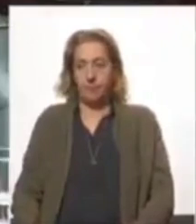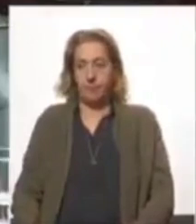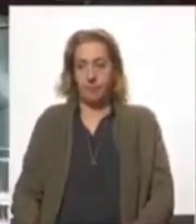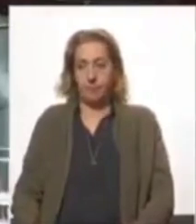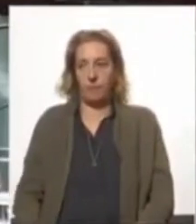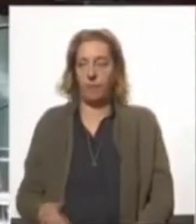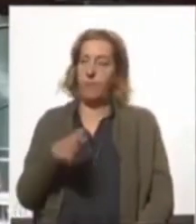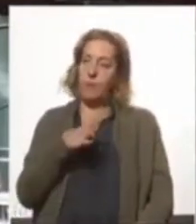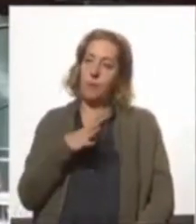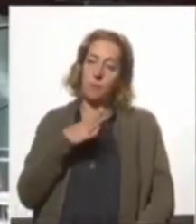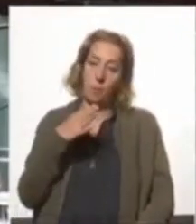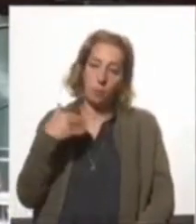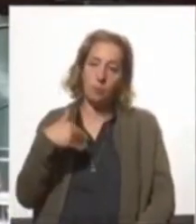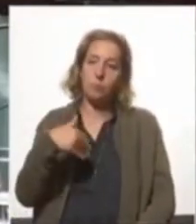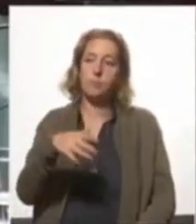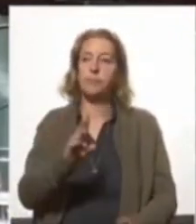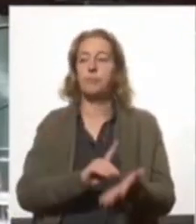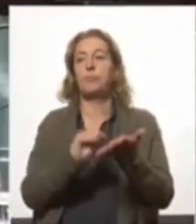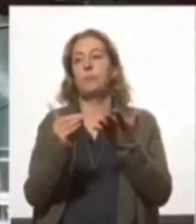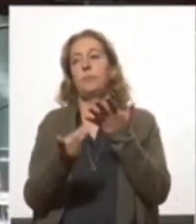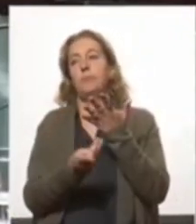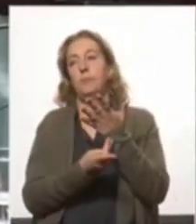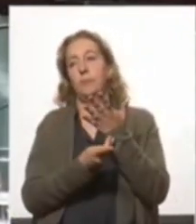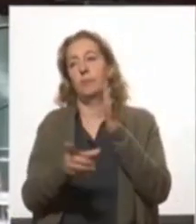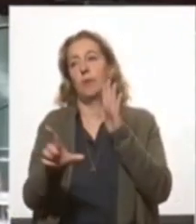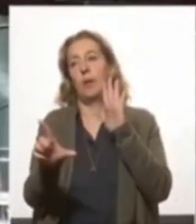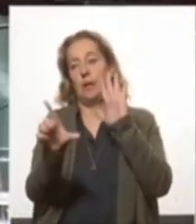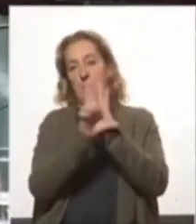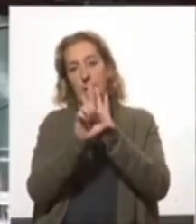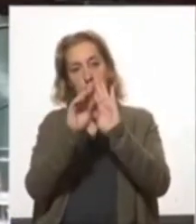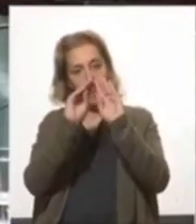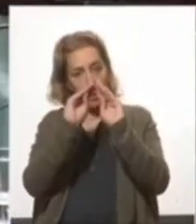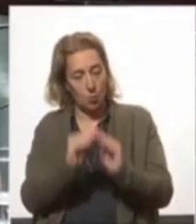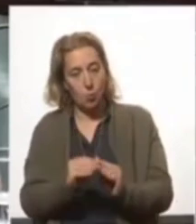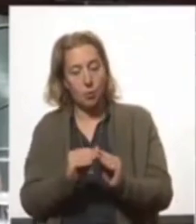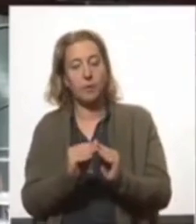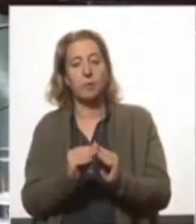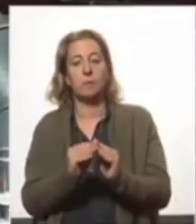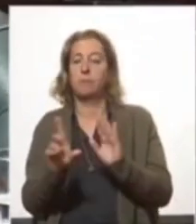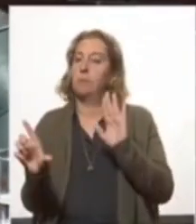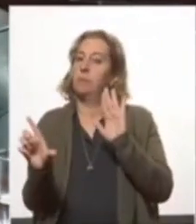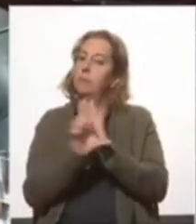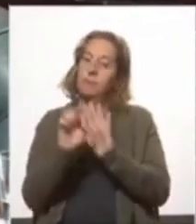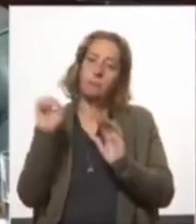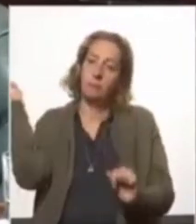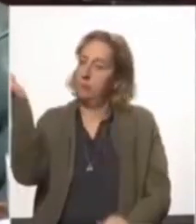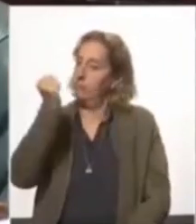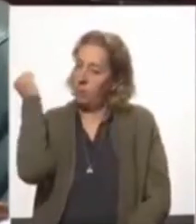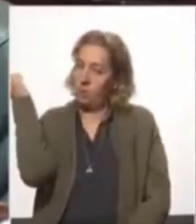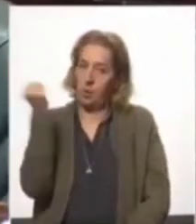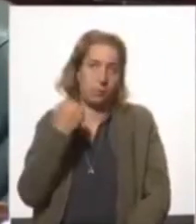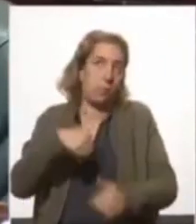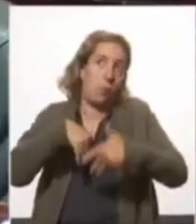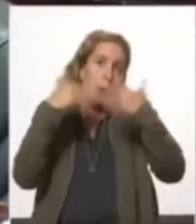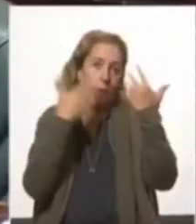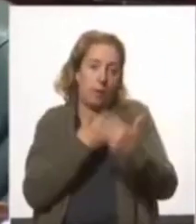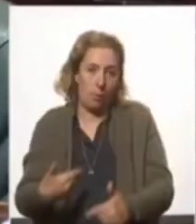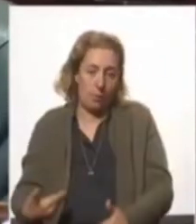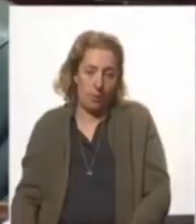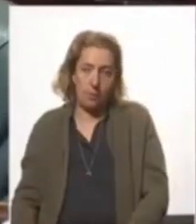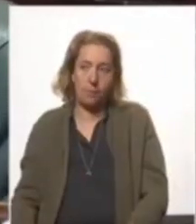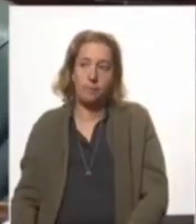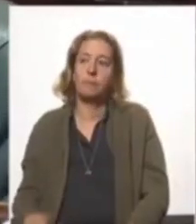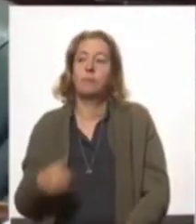Tenemos por delante un proyecto de ley de presupuesto, una ley trascendental, sin duda, para todo gobierno,